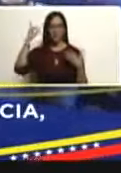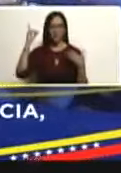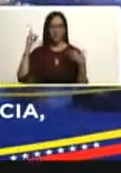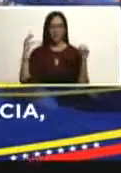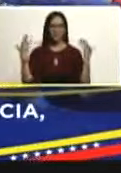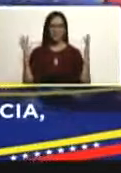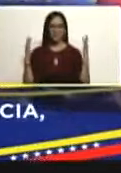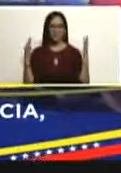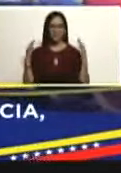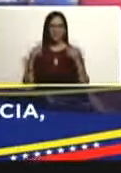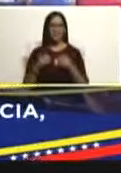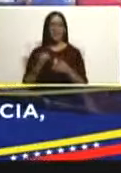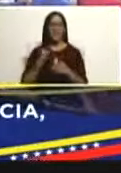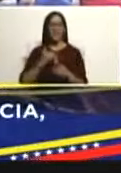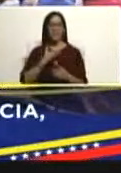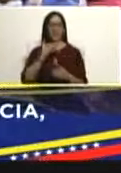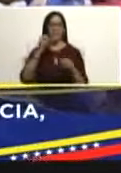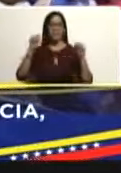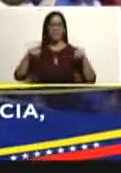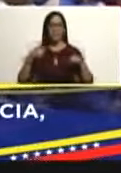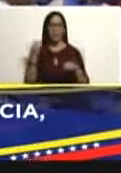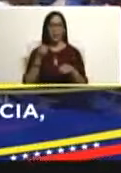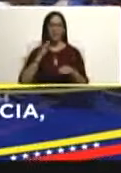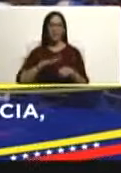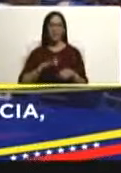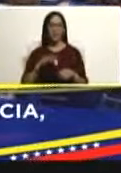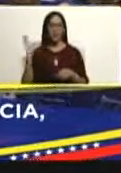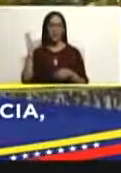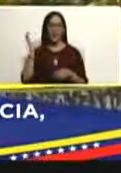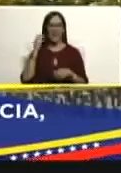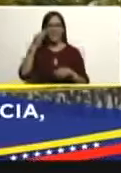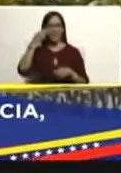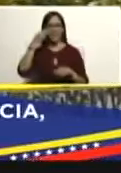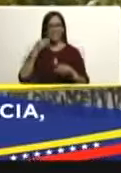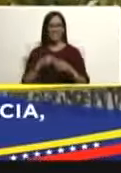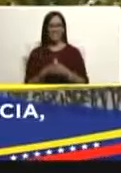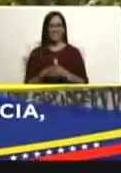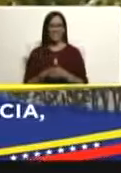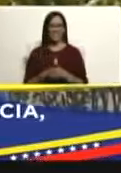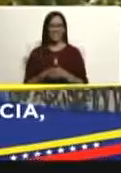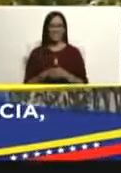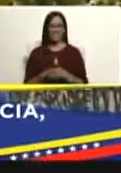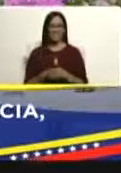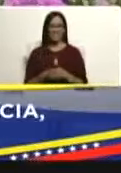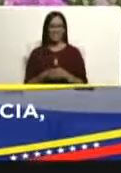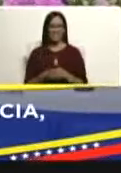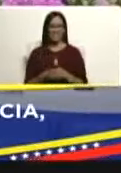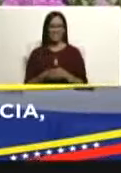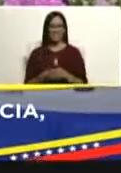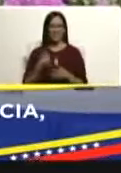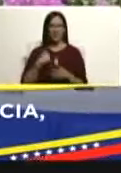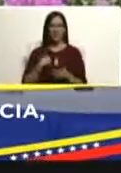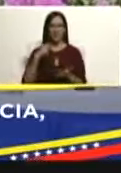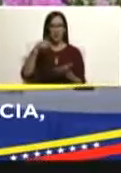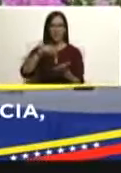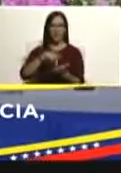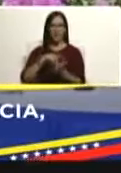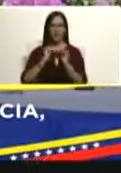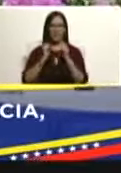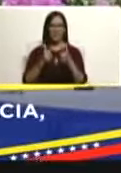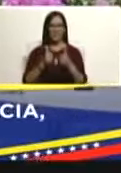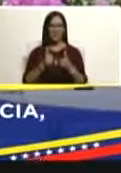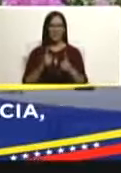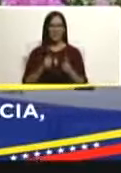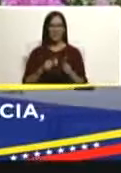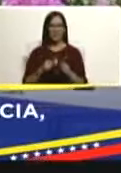hay un espíritu aquí, pero como que estuviéramos en un Caracas Magallanes. Cuando yo me paré por allá y empezaron a sonar